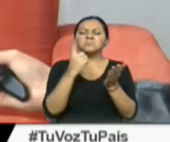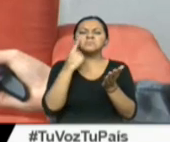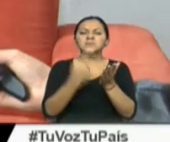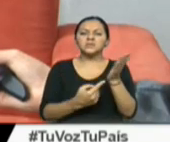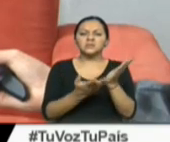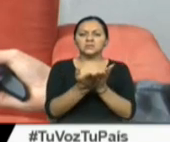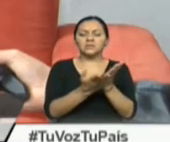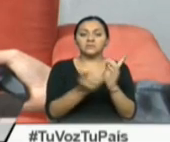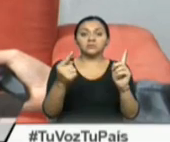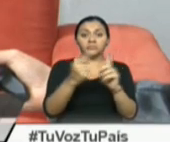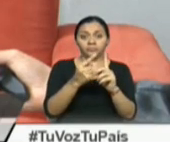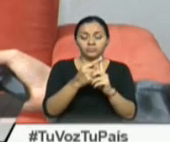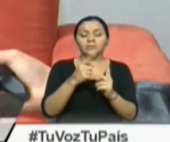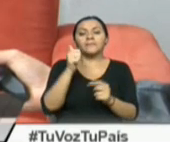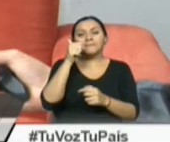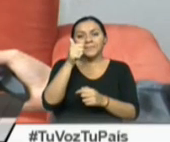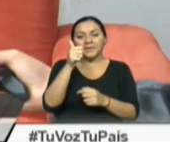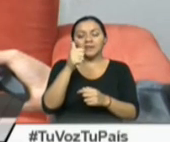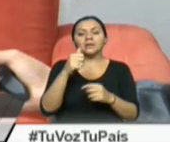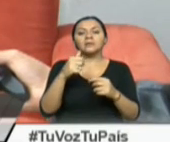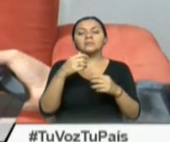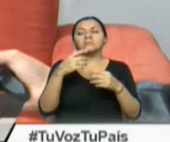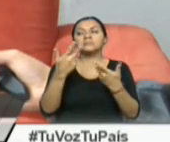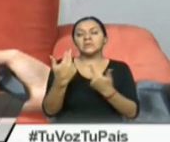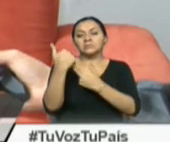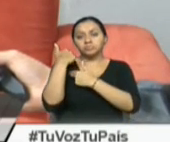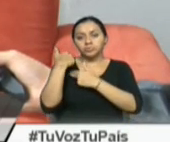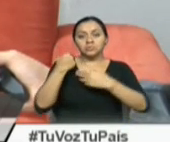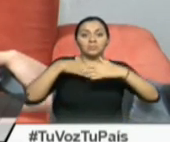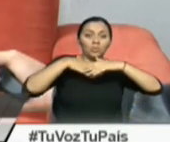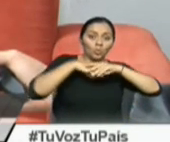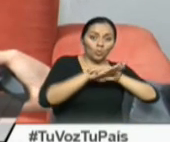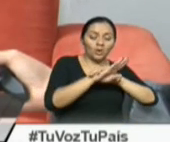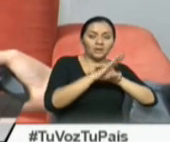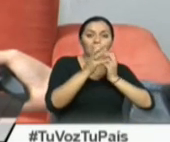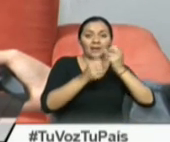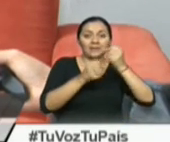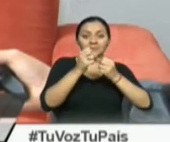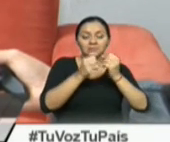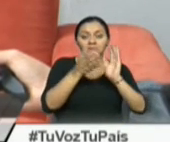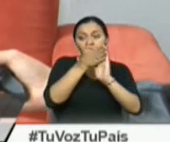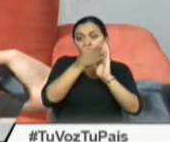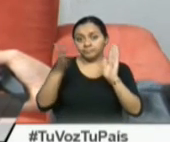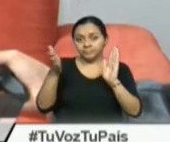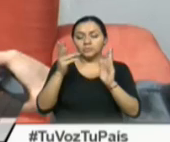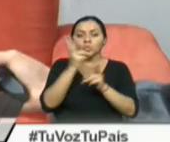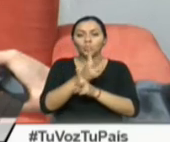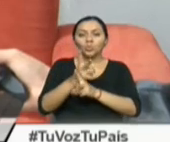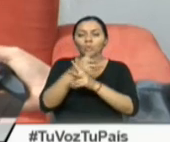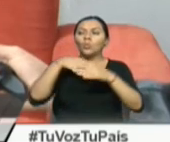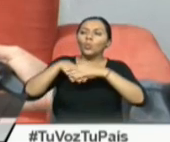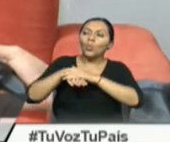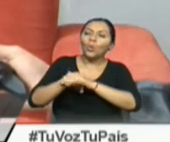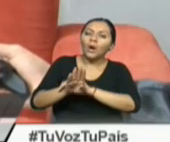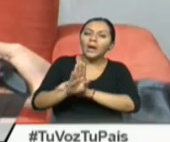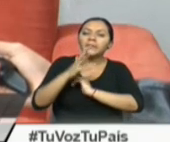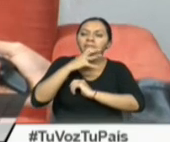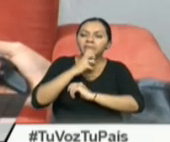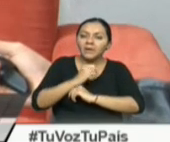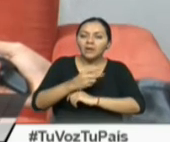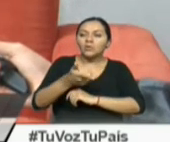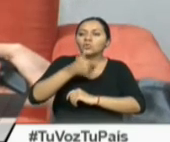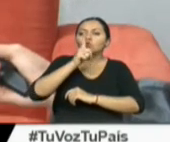de abastecimiento responsable de leche fresca que mediante una serie de parámetros y estándares de